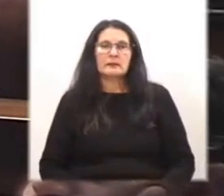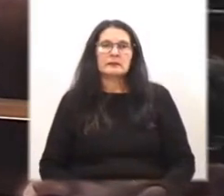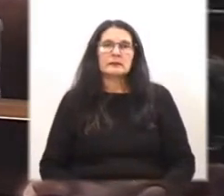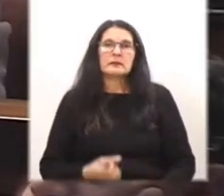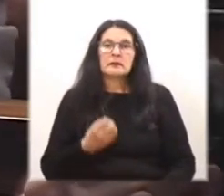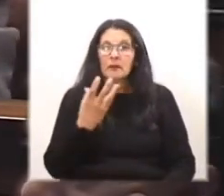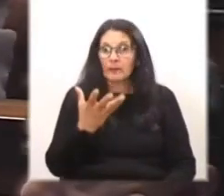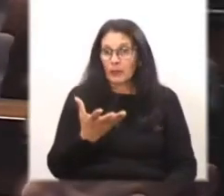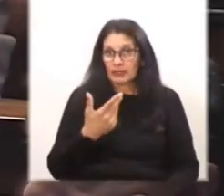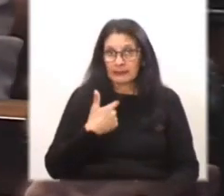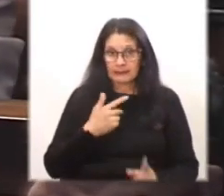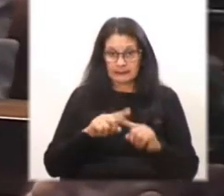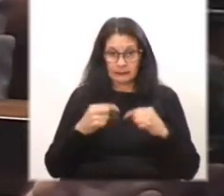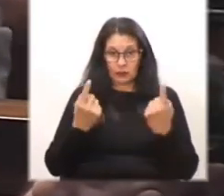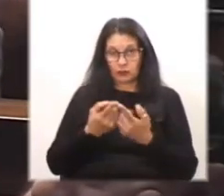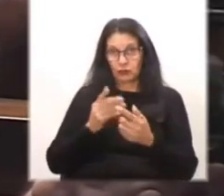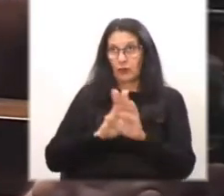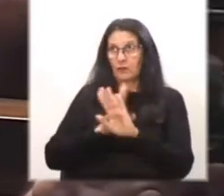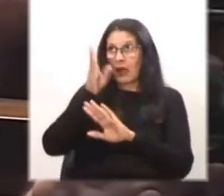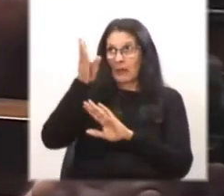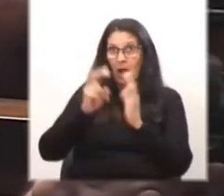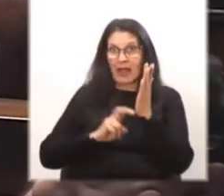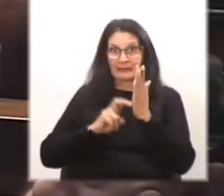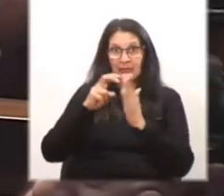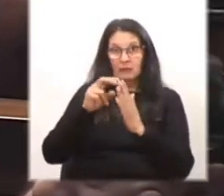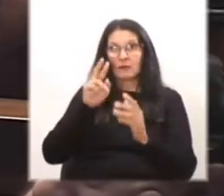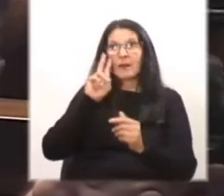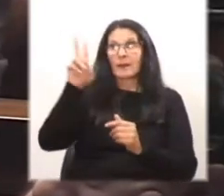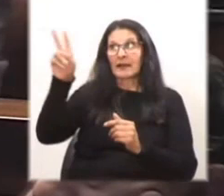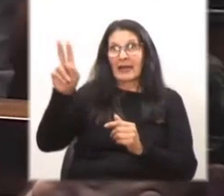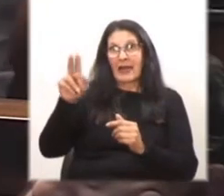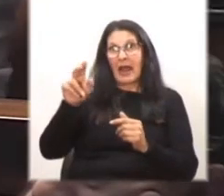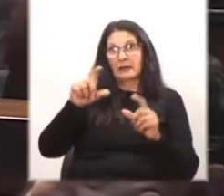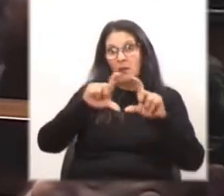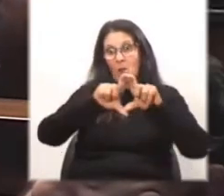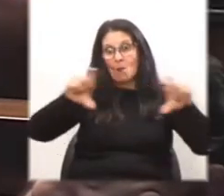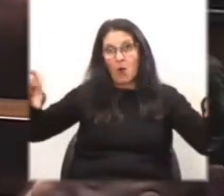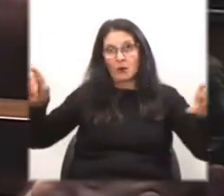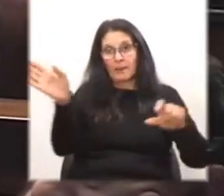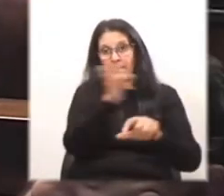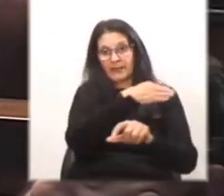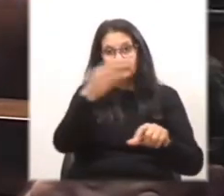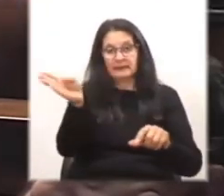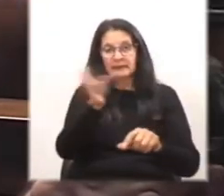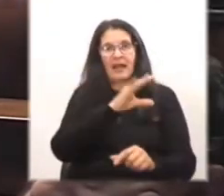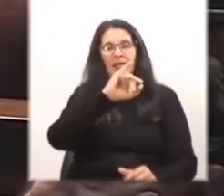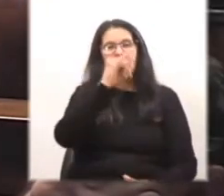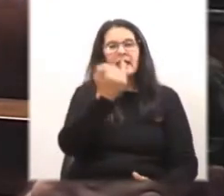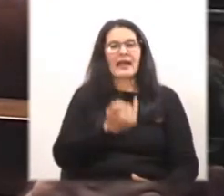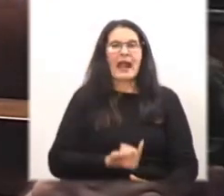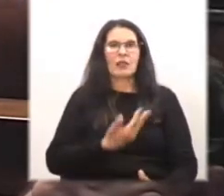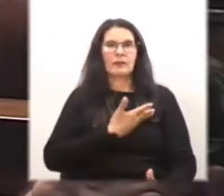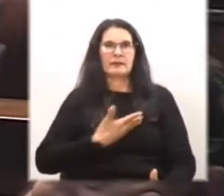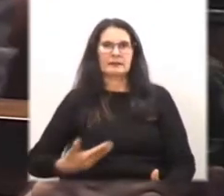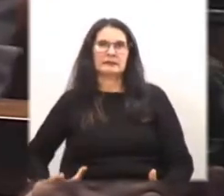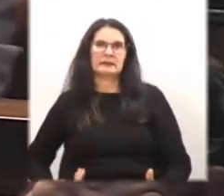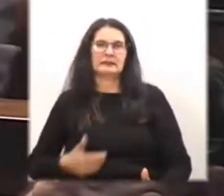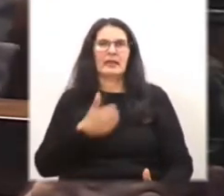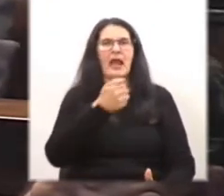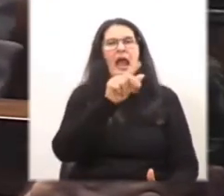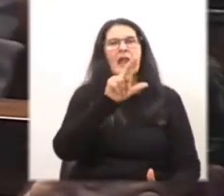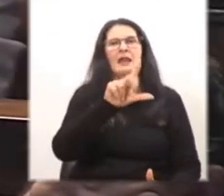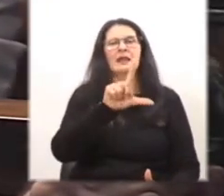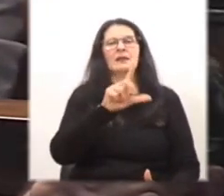Porque si nosotros vamos a Salto, vamos a ver muros pintados con Álvaro Delgado presidente, Carlos Albizu